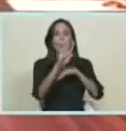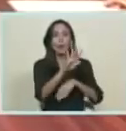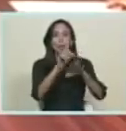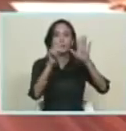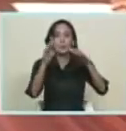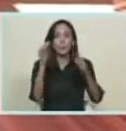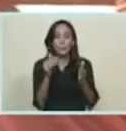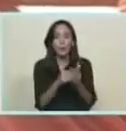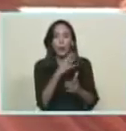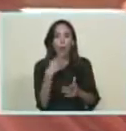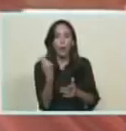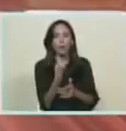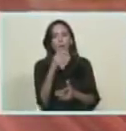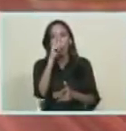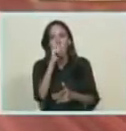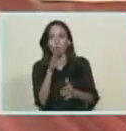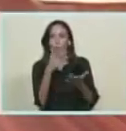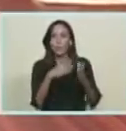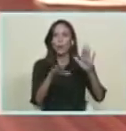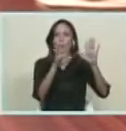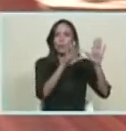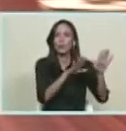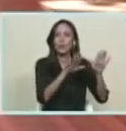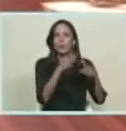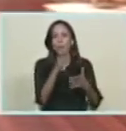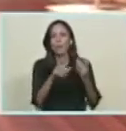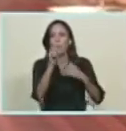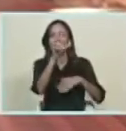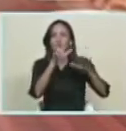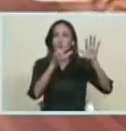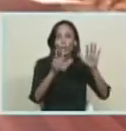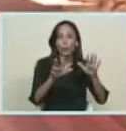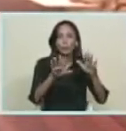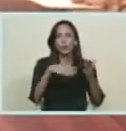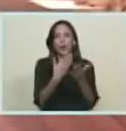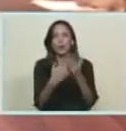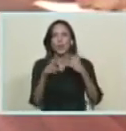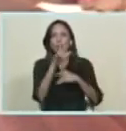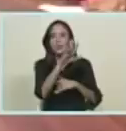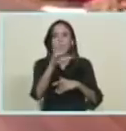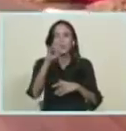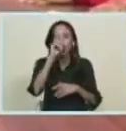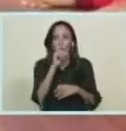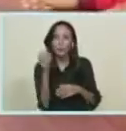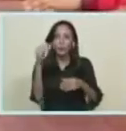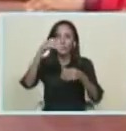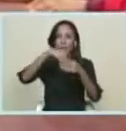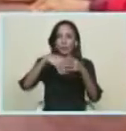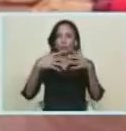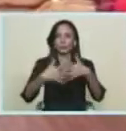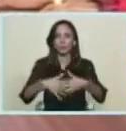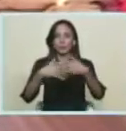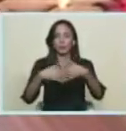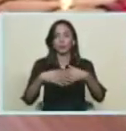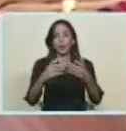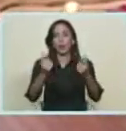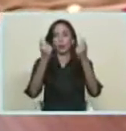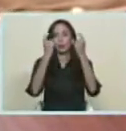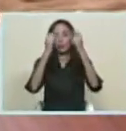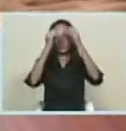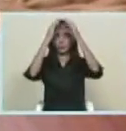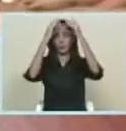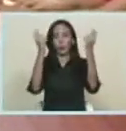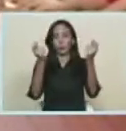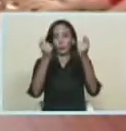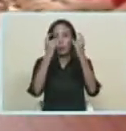46.000 jóvenes con edades comprendidas entre 18 y 35 años que están dentro de la industria. Hemos venido formándonos,